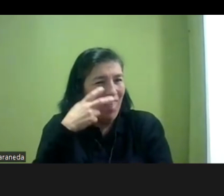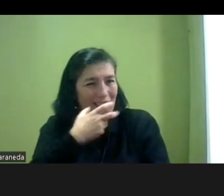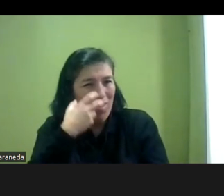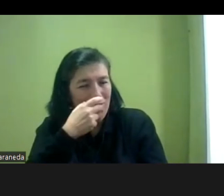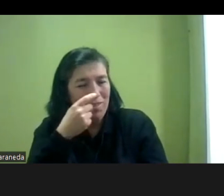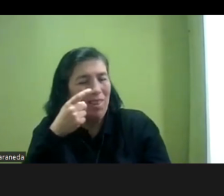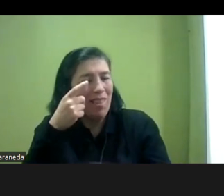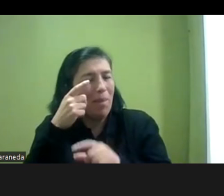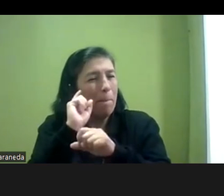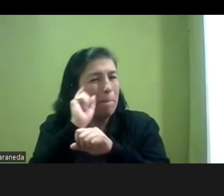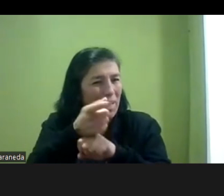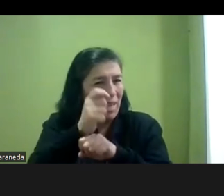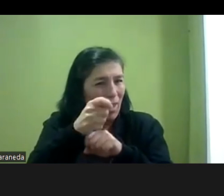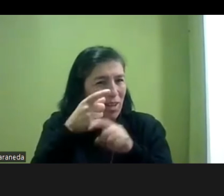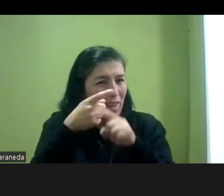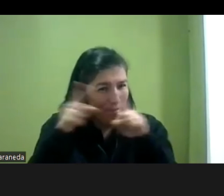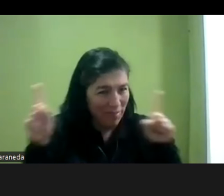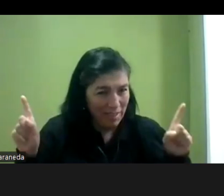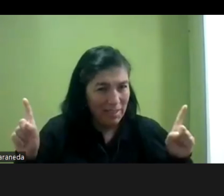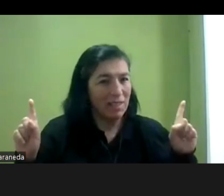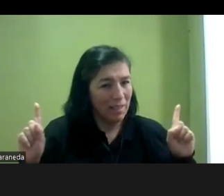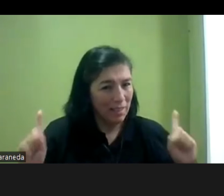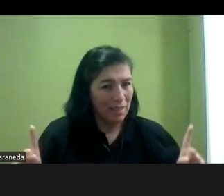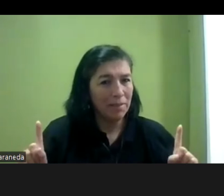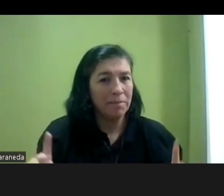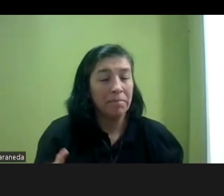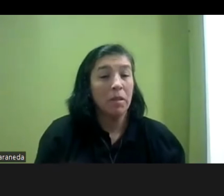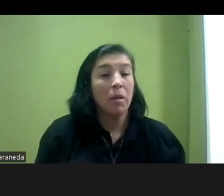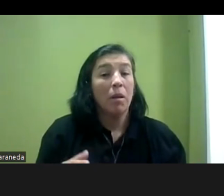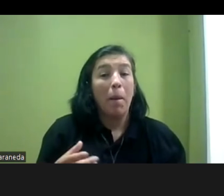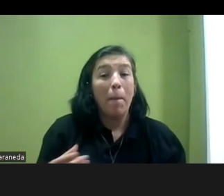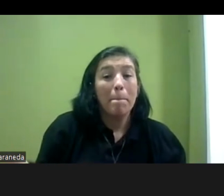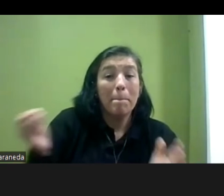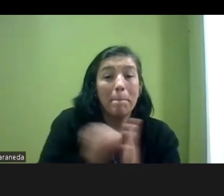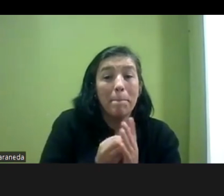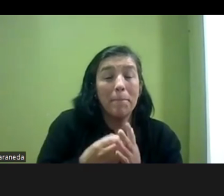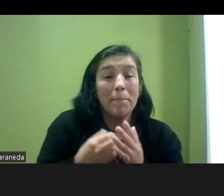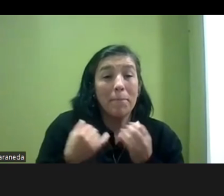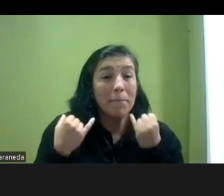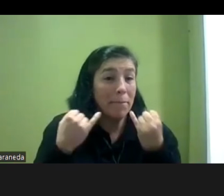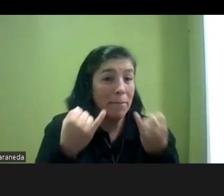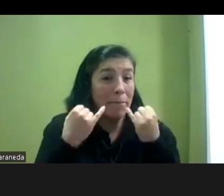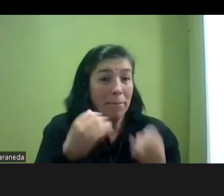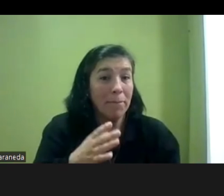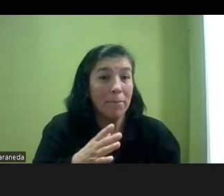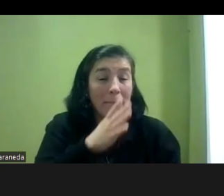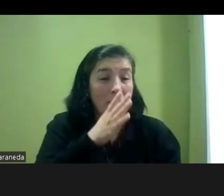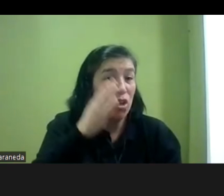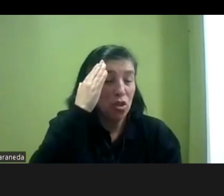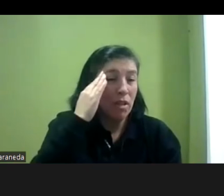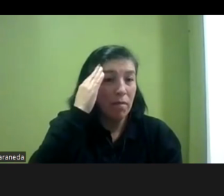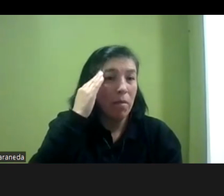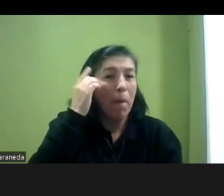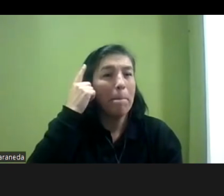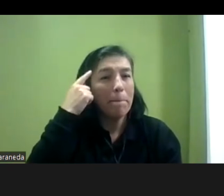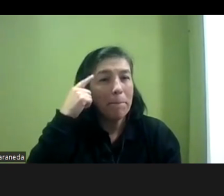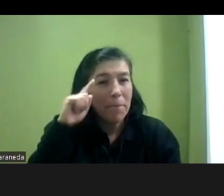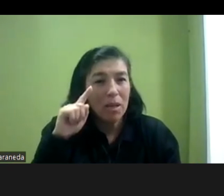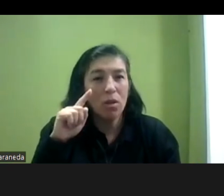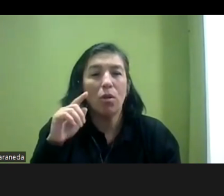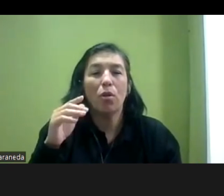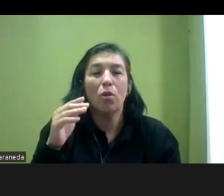Eh, Mucho más allá de eso no sabemos, pero sí tenemos una serie de topónimos, tanto en el sur,